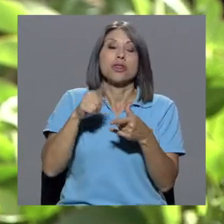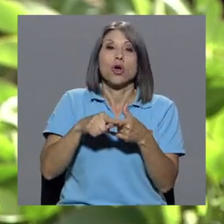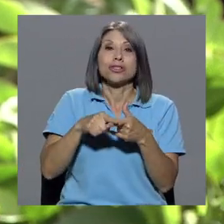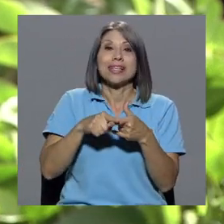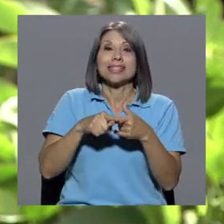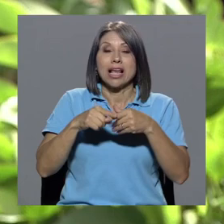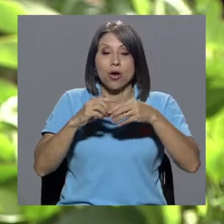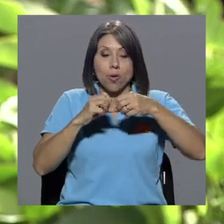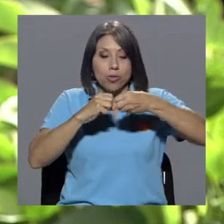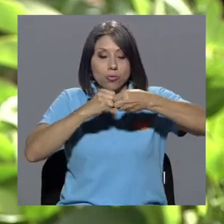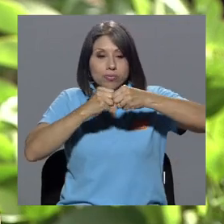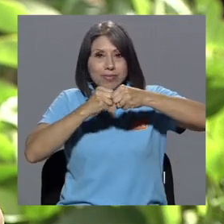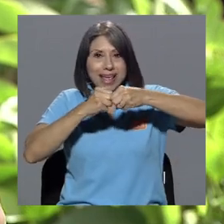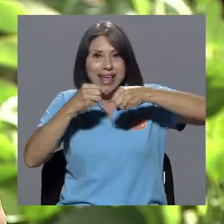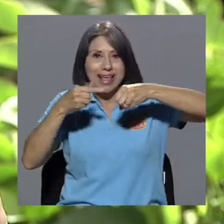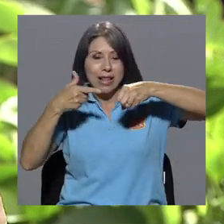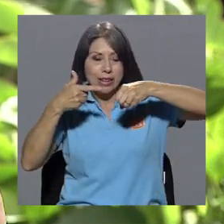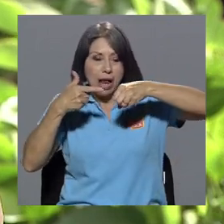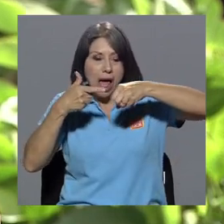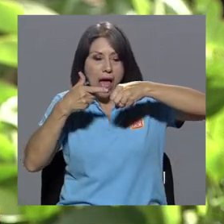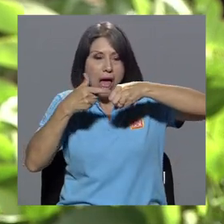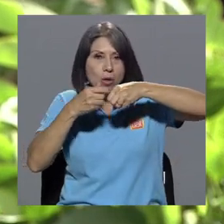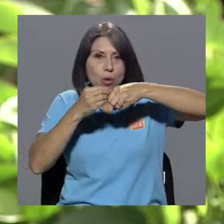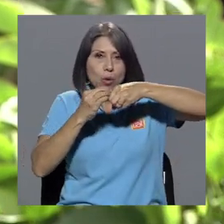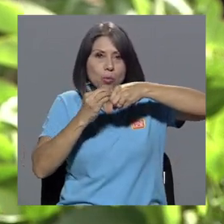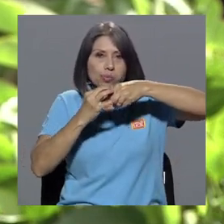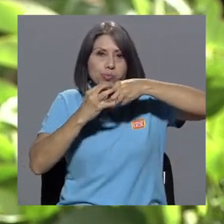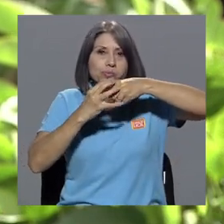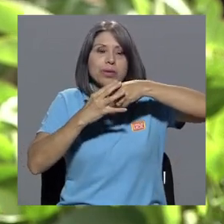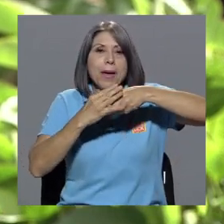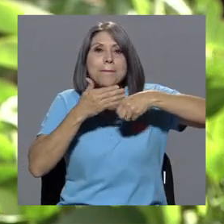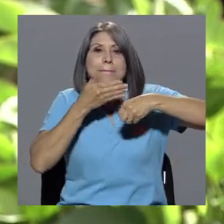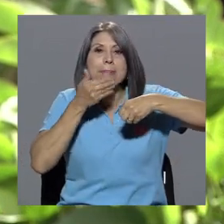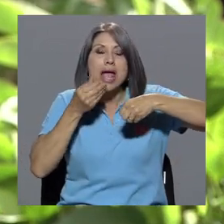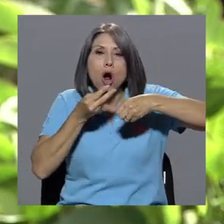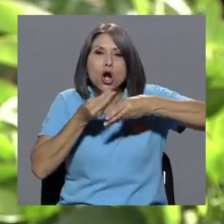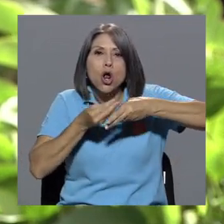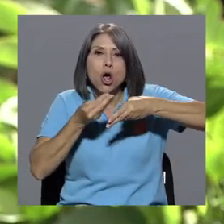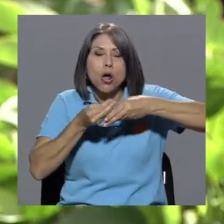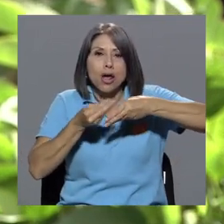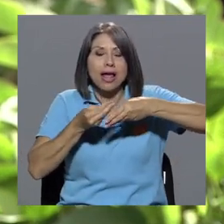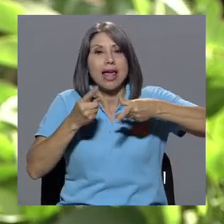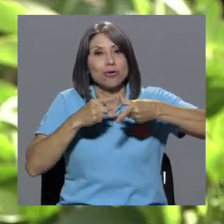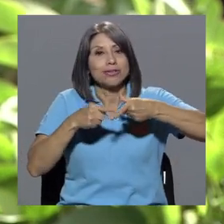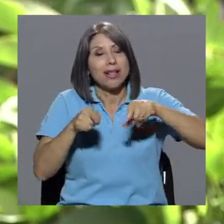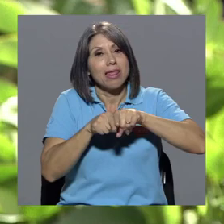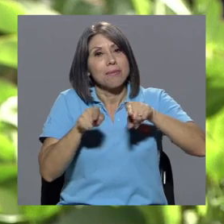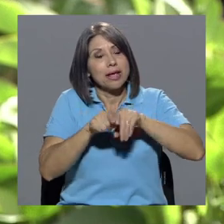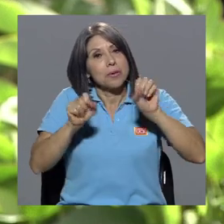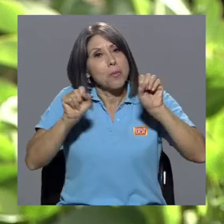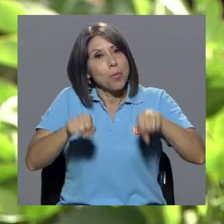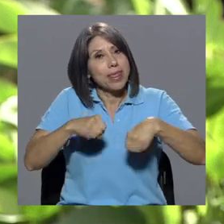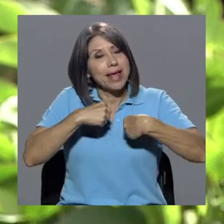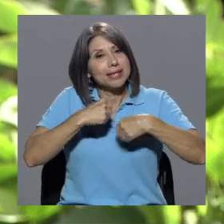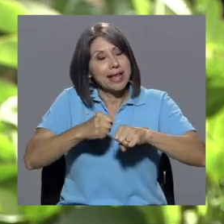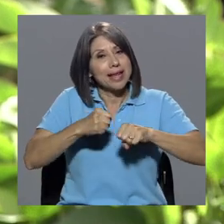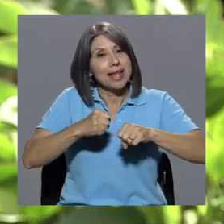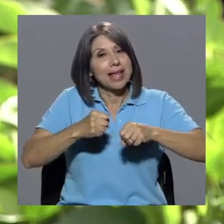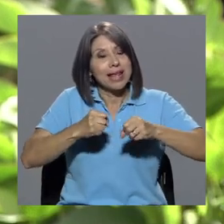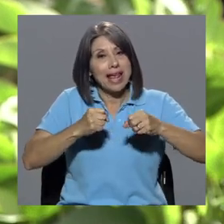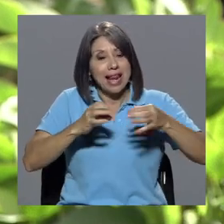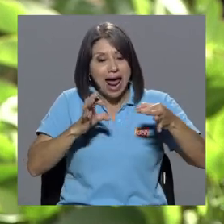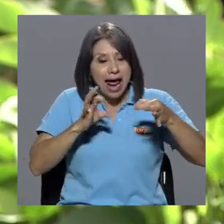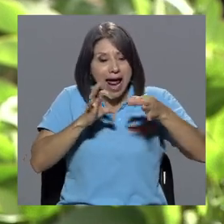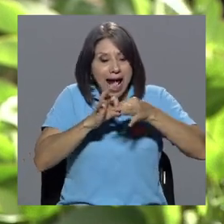medicamento intraarticular, podemos hacer que se dé una mejor lubricación sobre el cartílago, y además podemos hacer que la